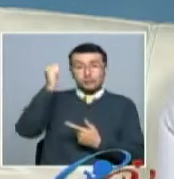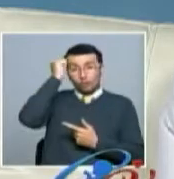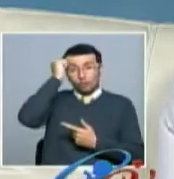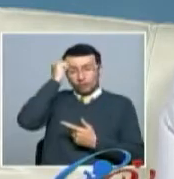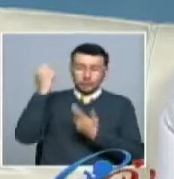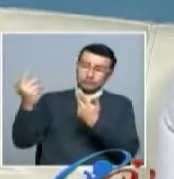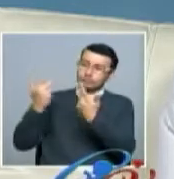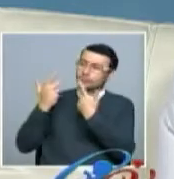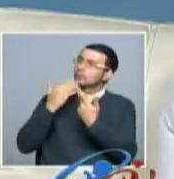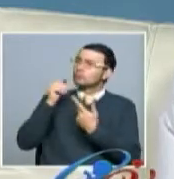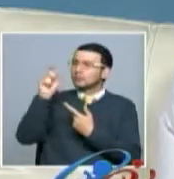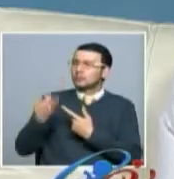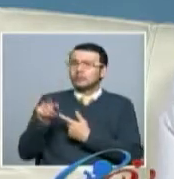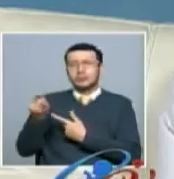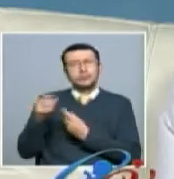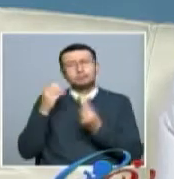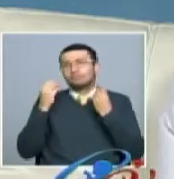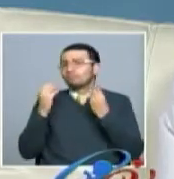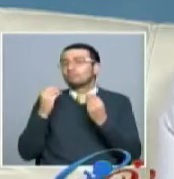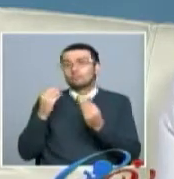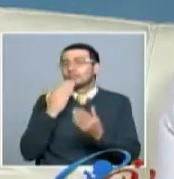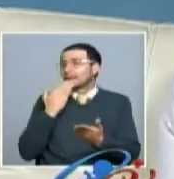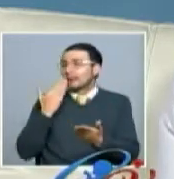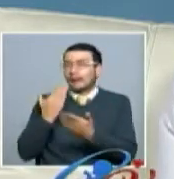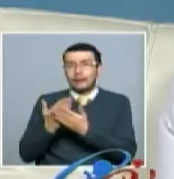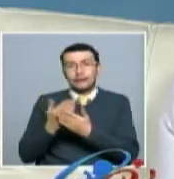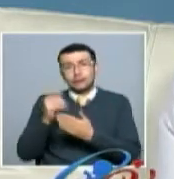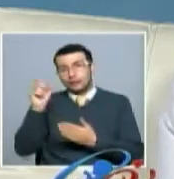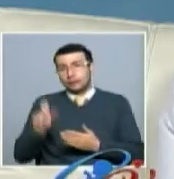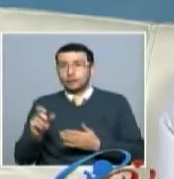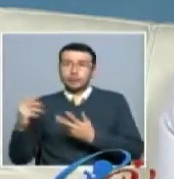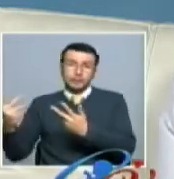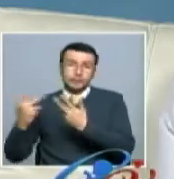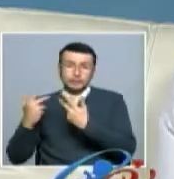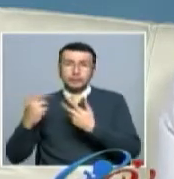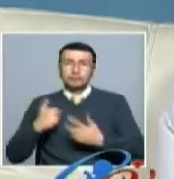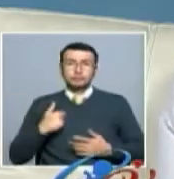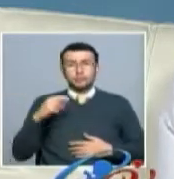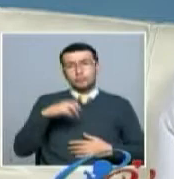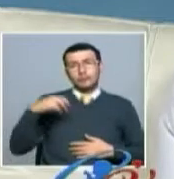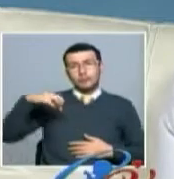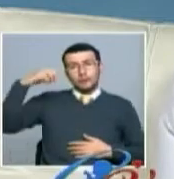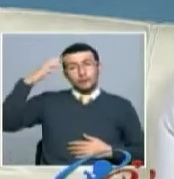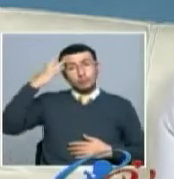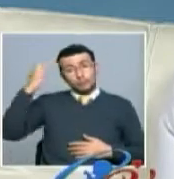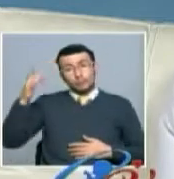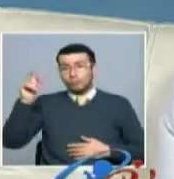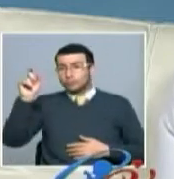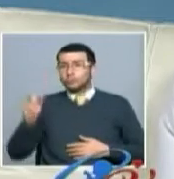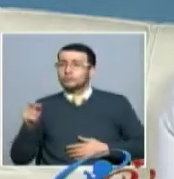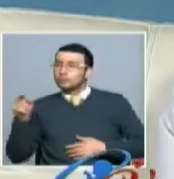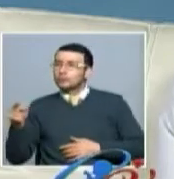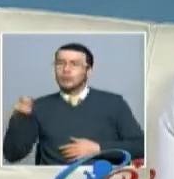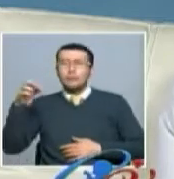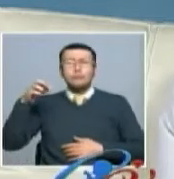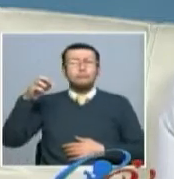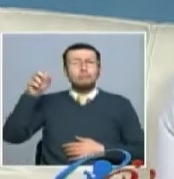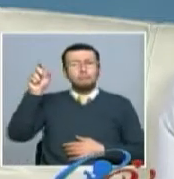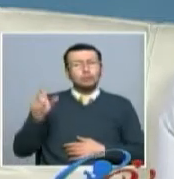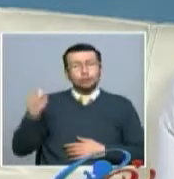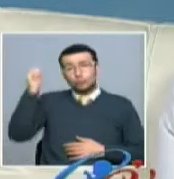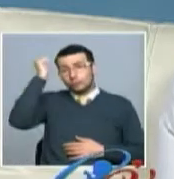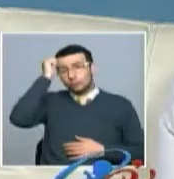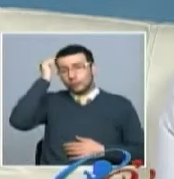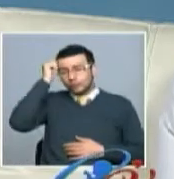una persona que tengo mucho que agradecerle en mi formación profesional porque fue uno de esos profesores que